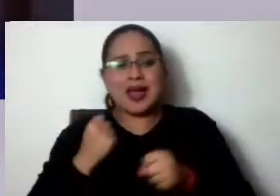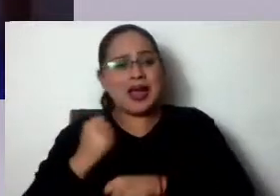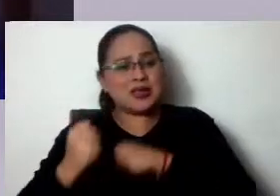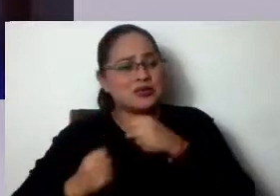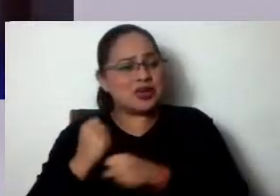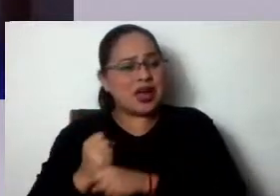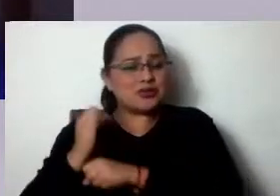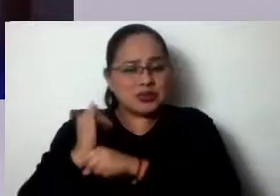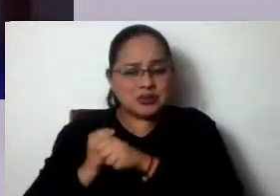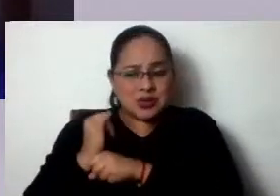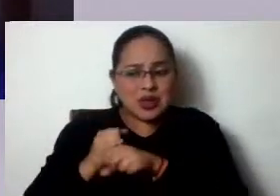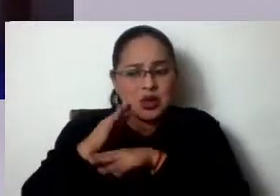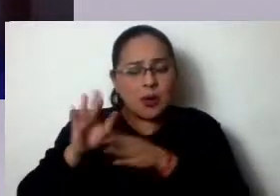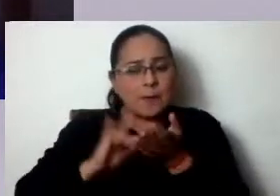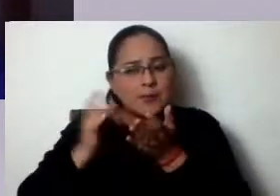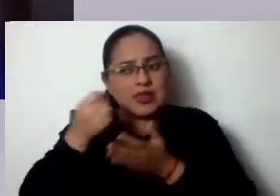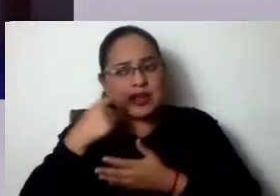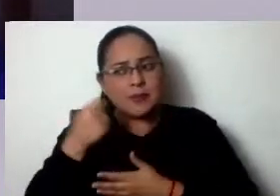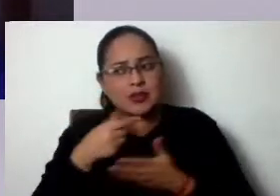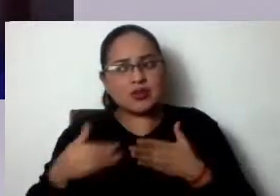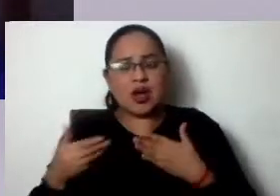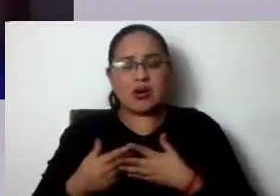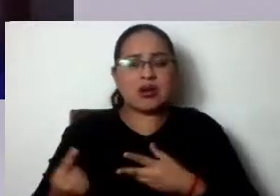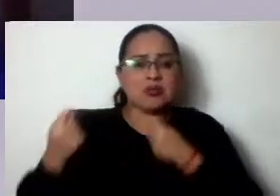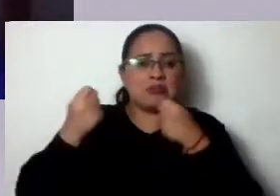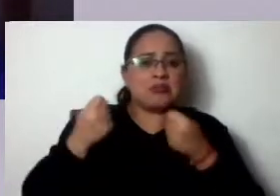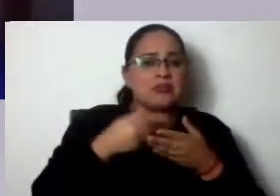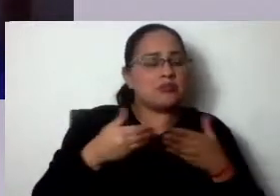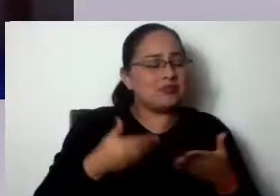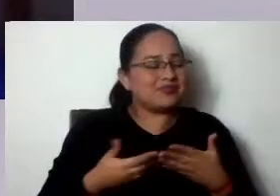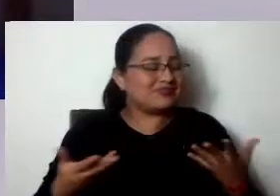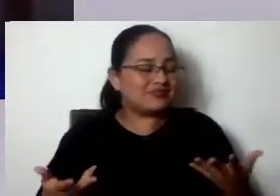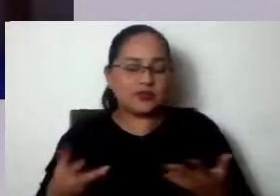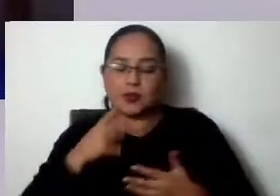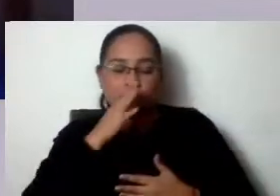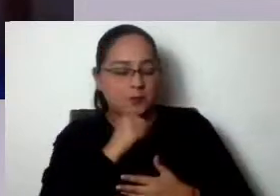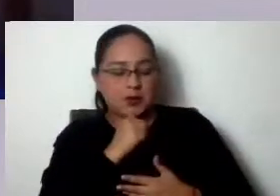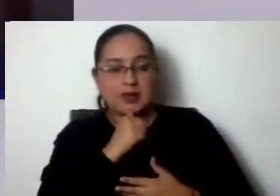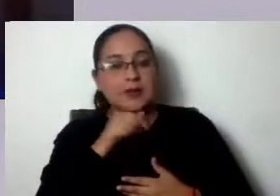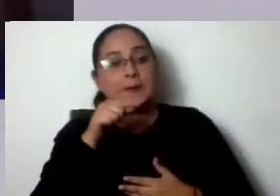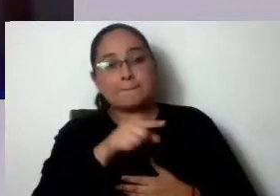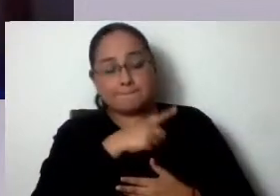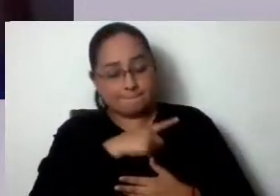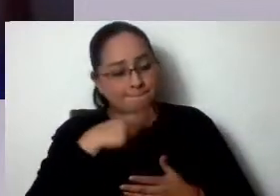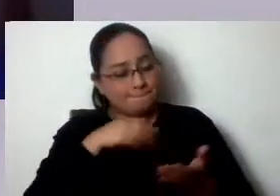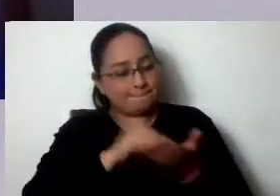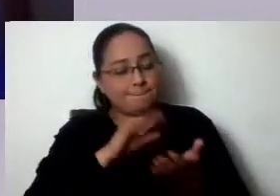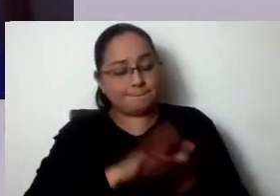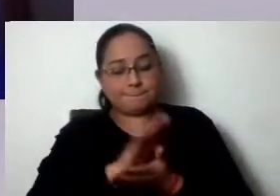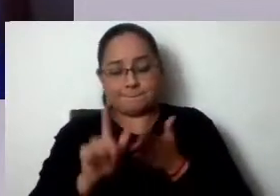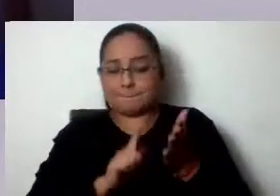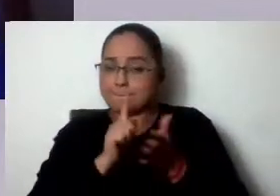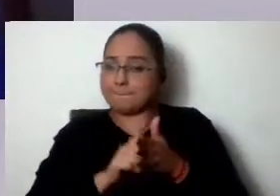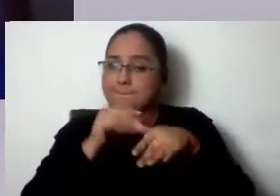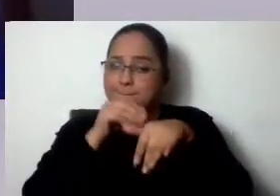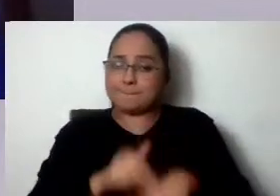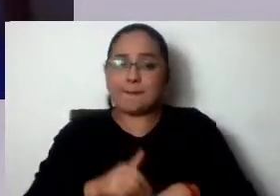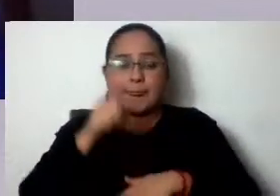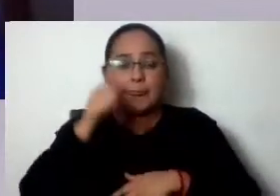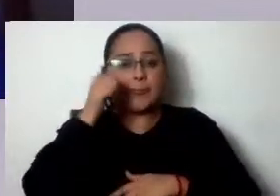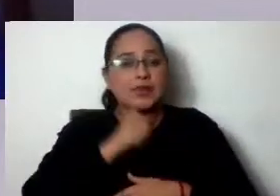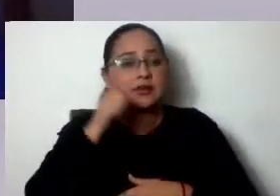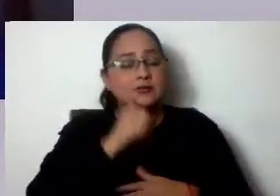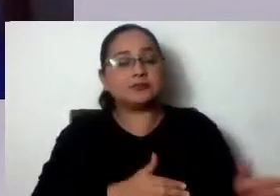este comité respectivo conforme los lineamientos indicados en las normas jurídicas que lo rigen en tanto el otro tribunal